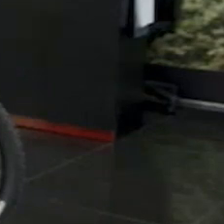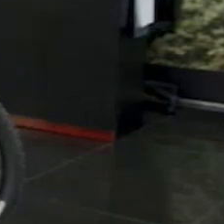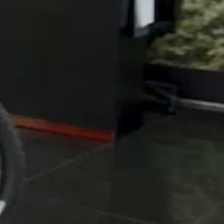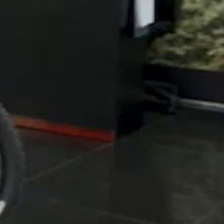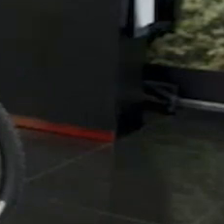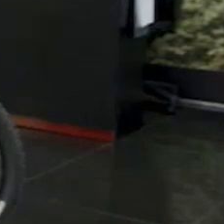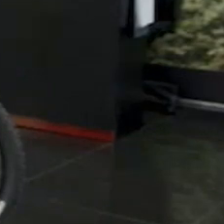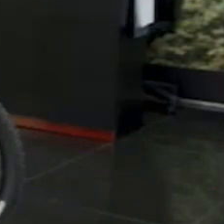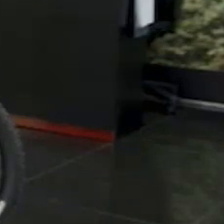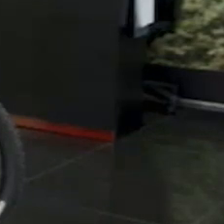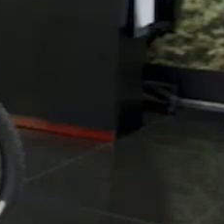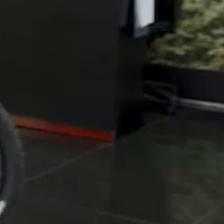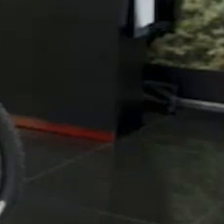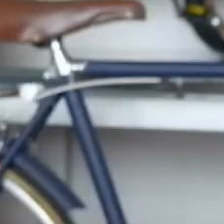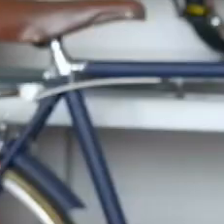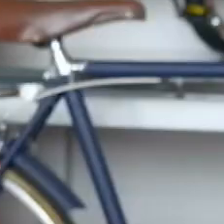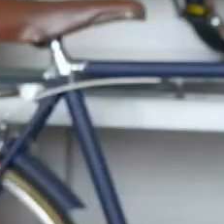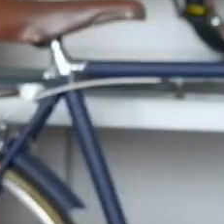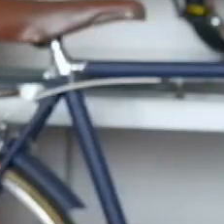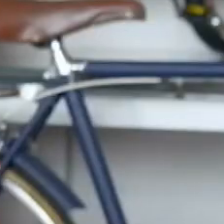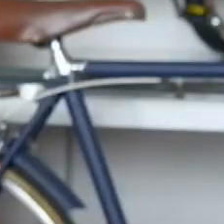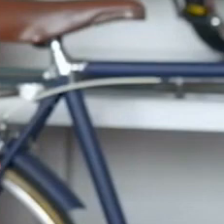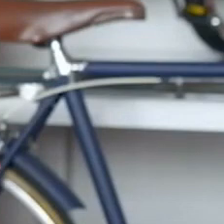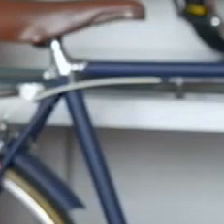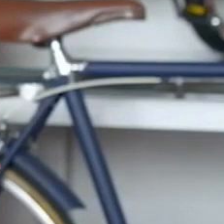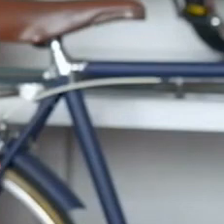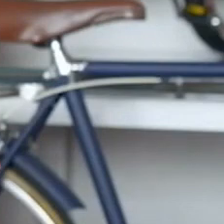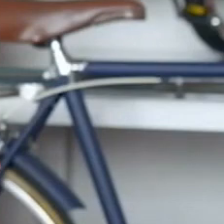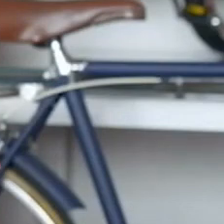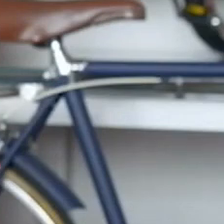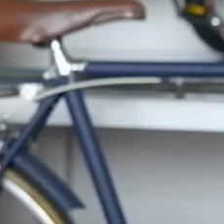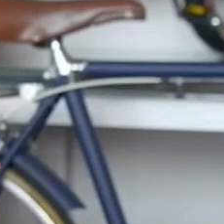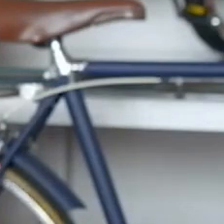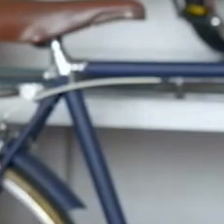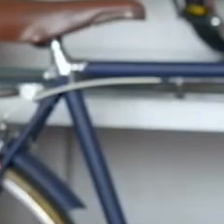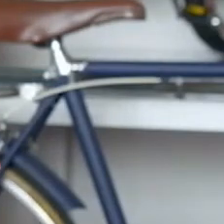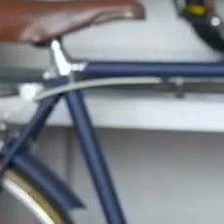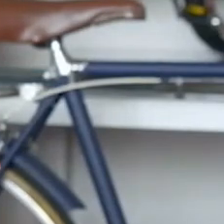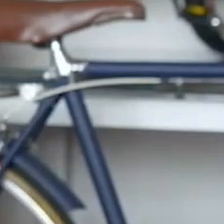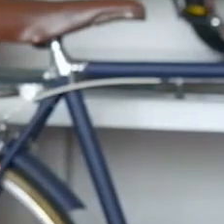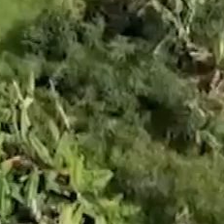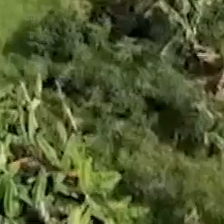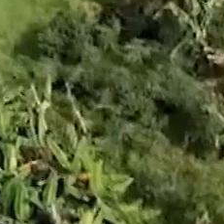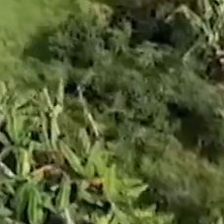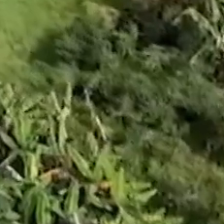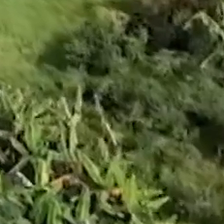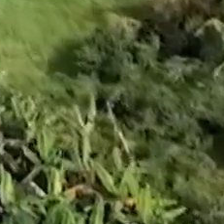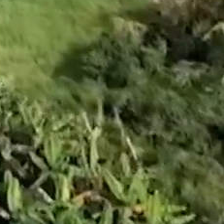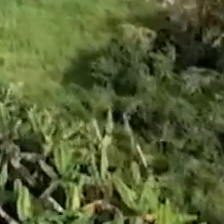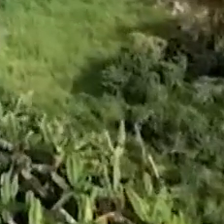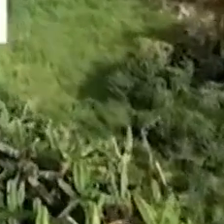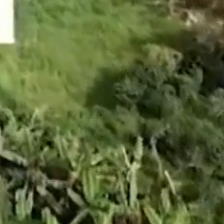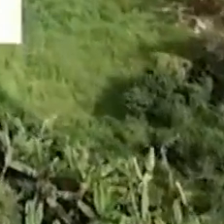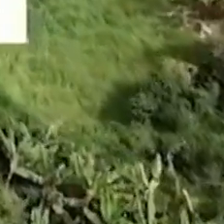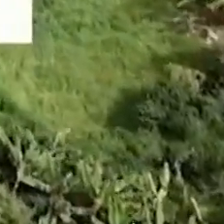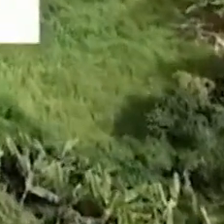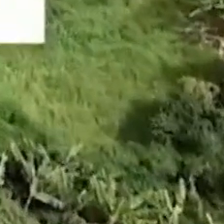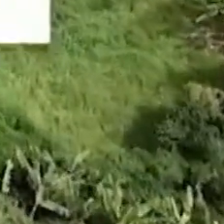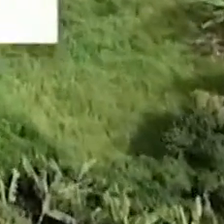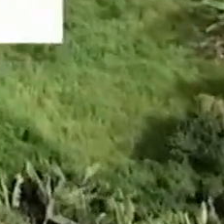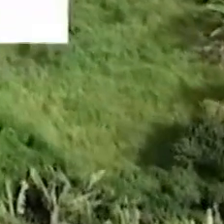ante el primer obstáculo, es ser resiliente. Una bicicleta que se use a diario, que tenga historias por contar. Economía